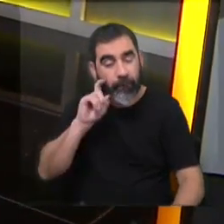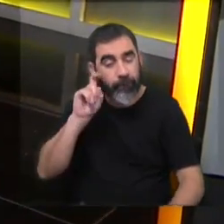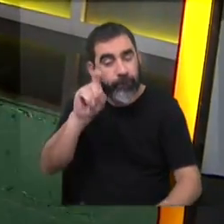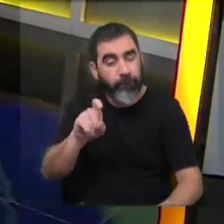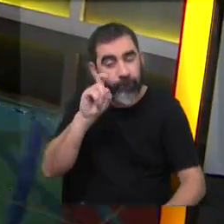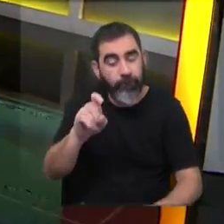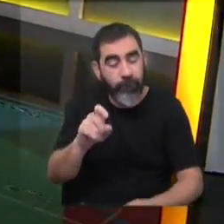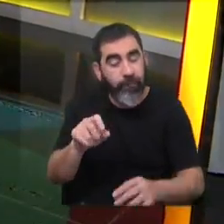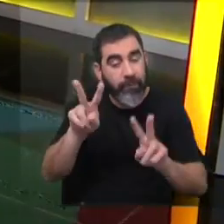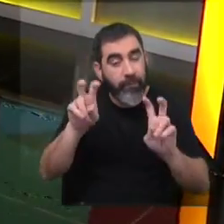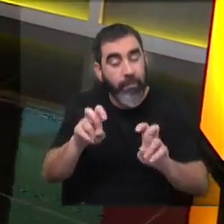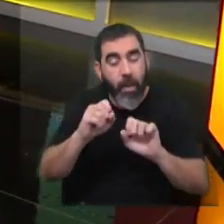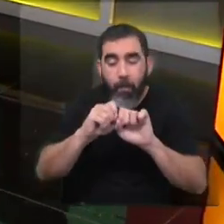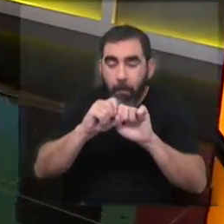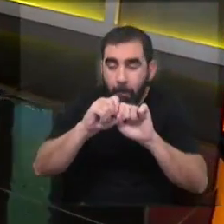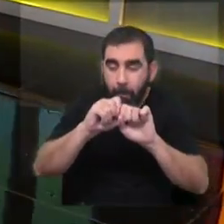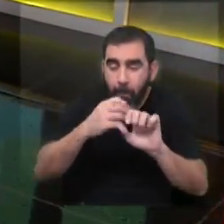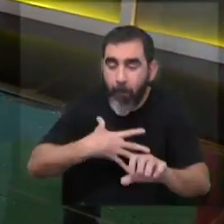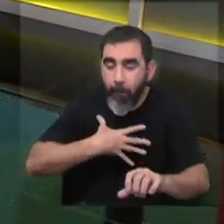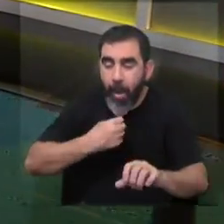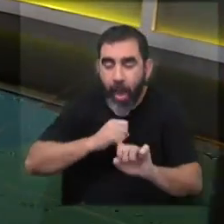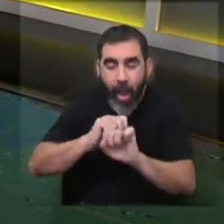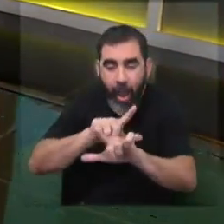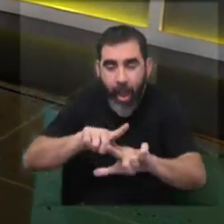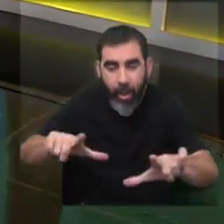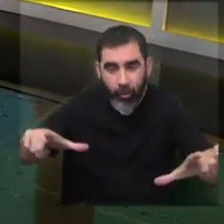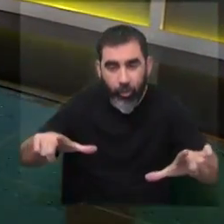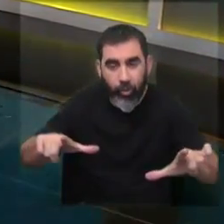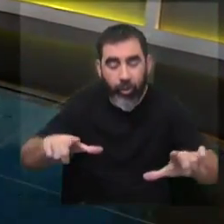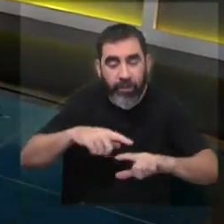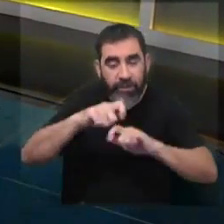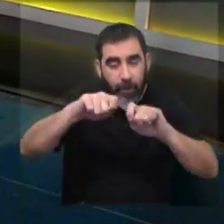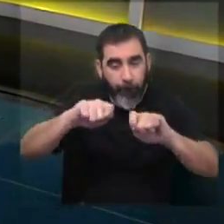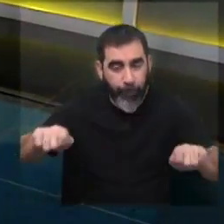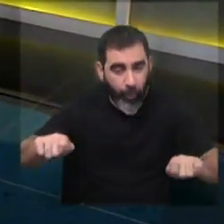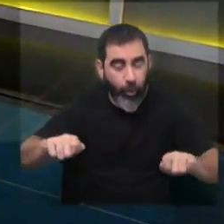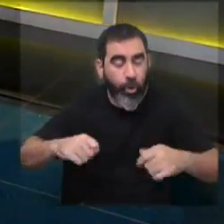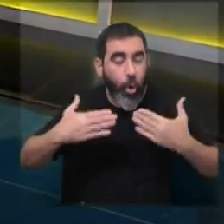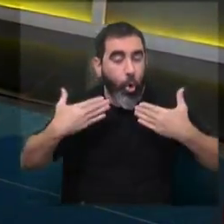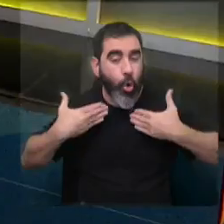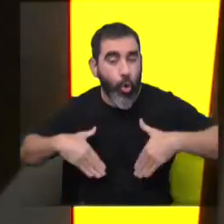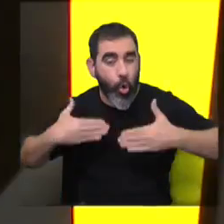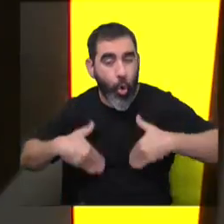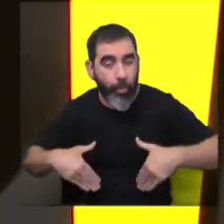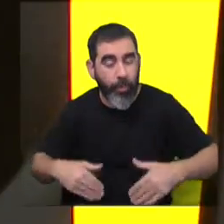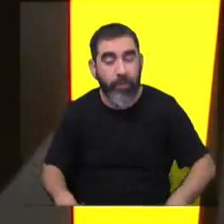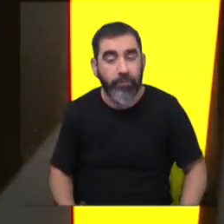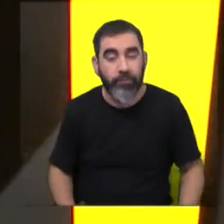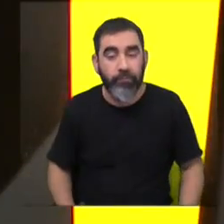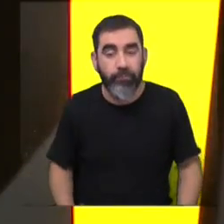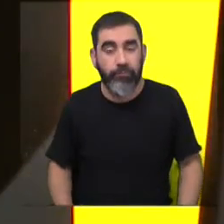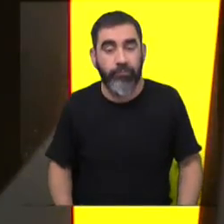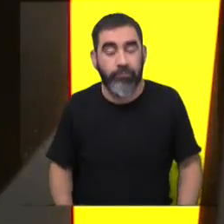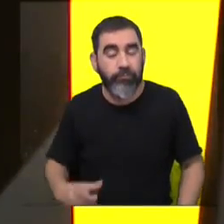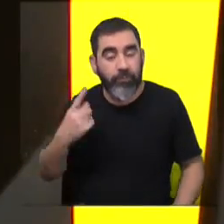ese desafío de la blancura que todos queremos conseguir en nuestros championes o en nuestra ropa, ¿no? Esa idea de